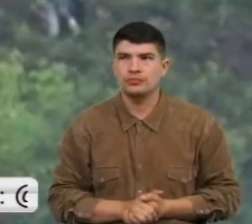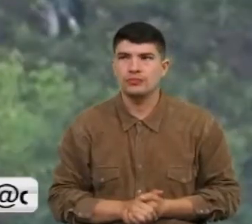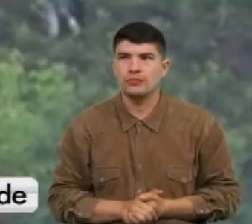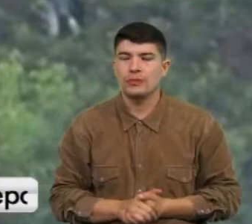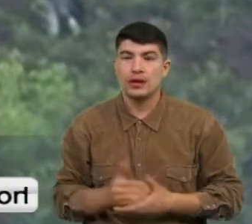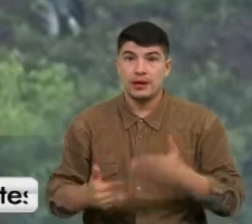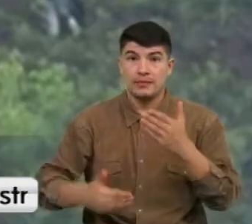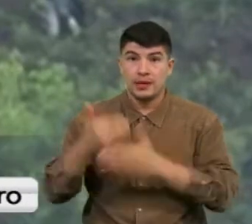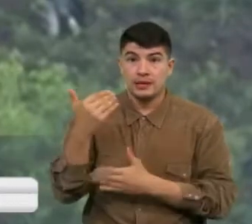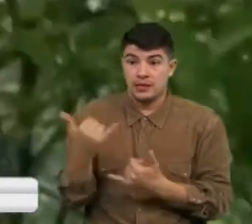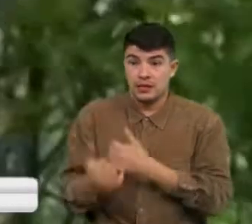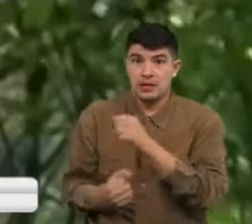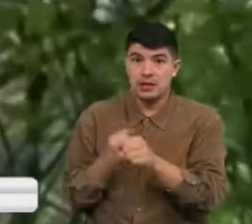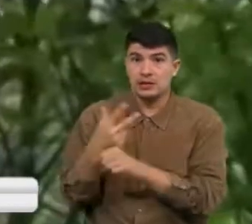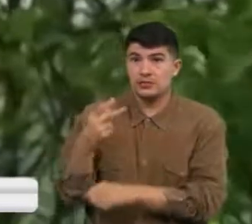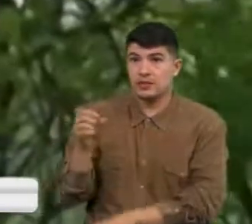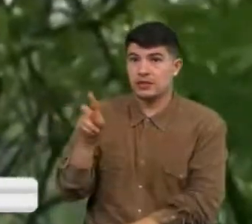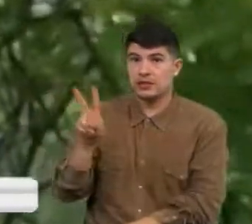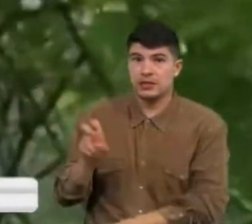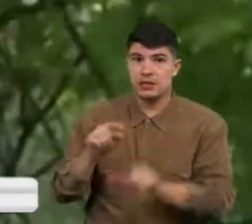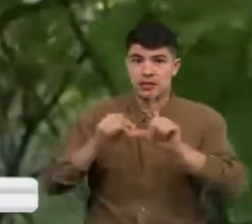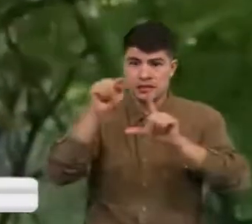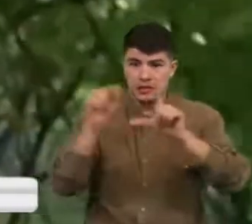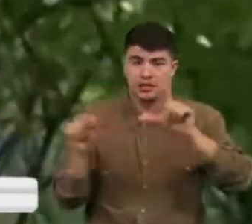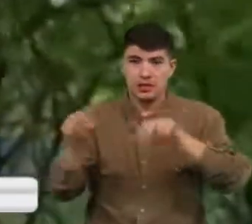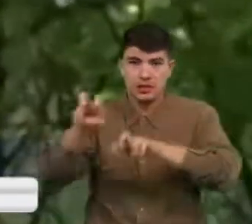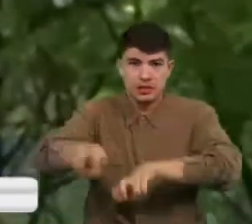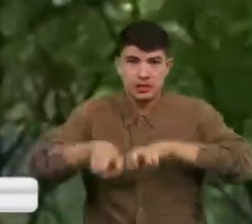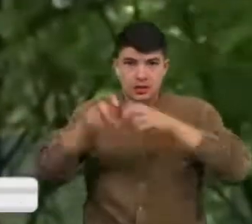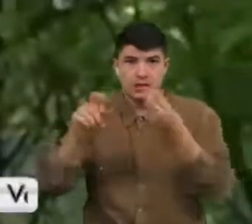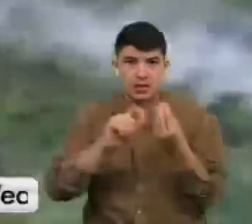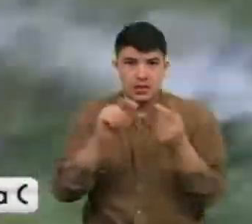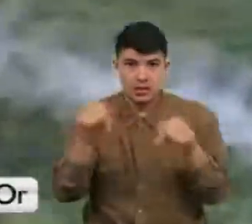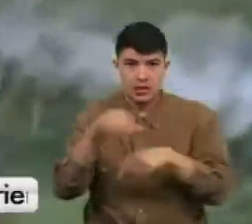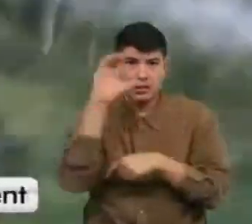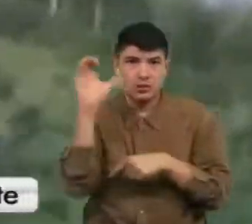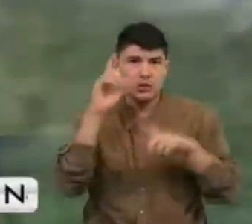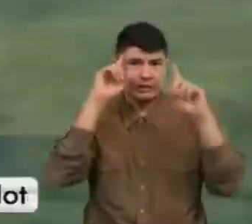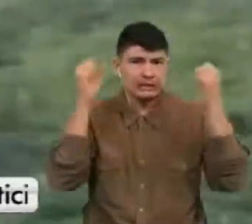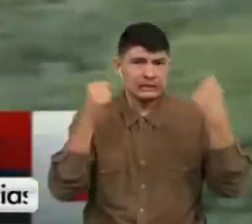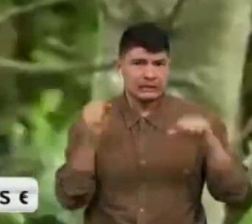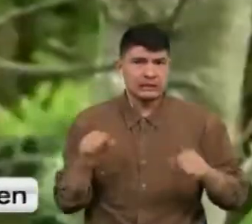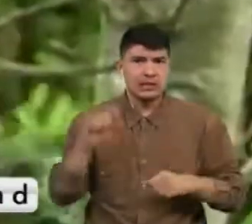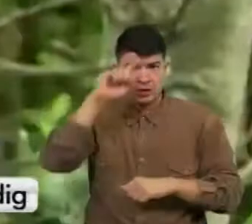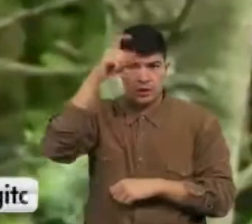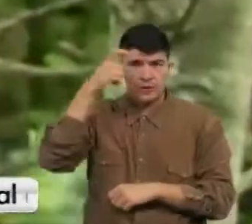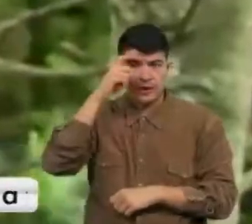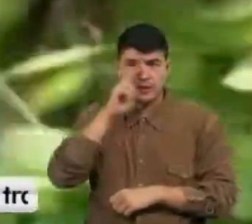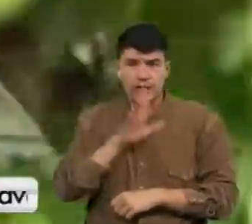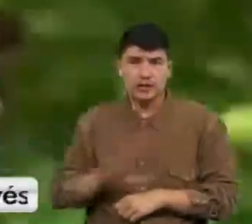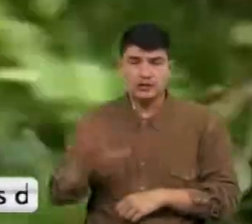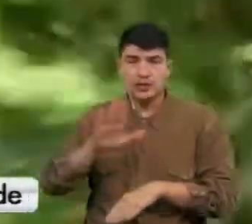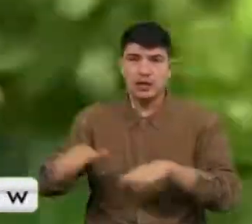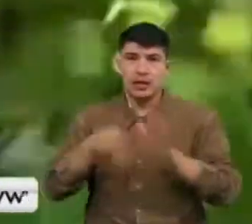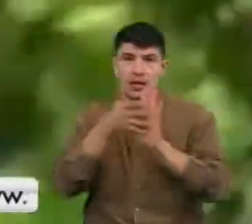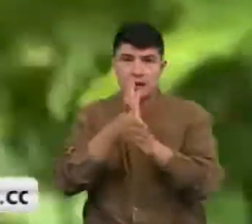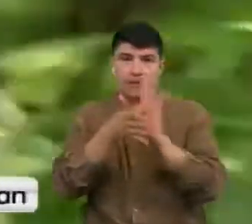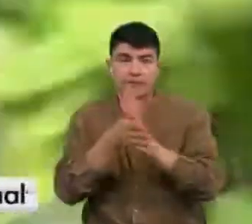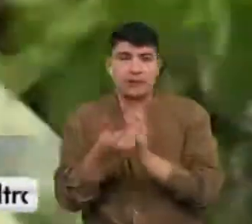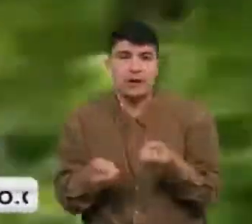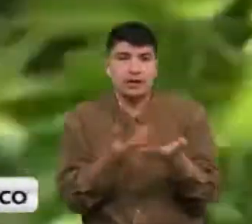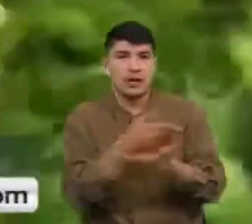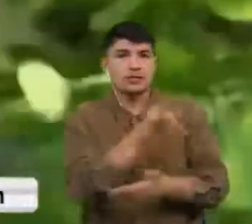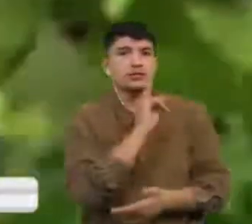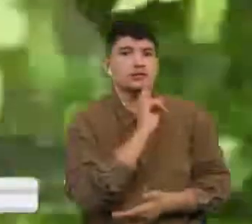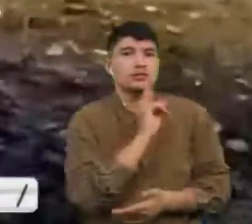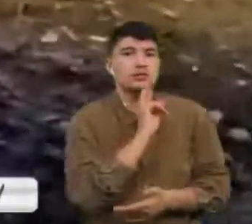Iniciando 2017, las cifras de cultivos ilícitos registradas en el país preocupaban al gobierno nacional. Un informe entregado por Estados